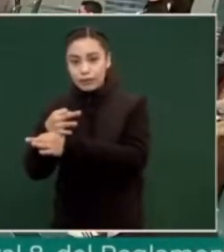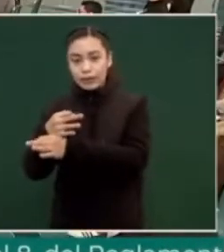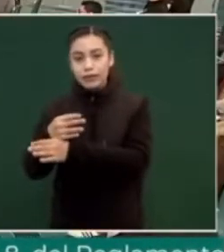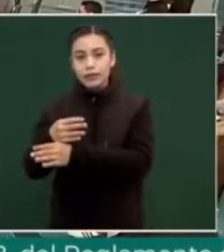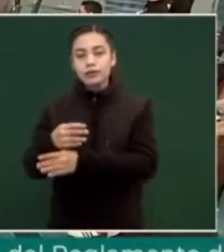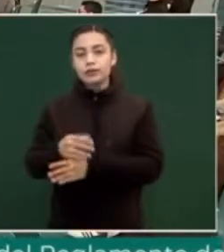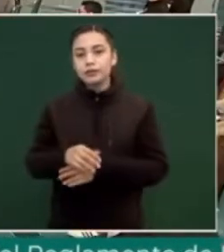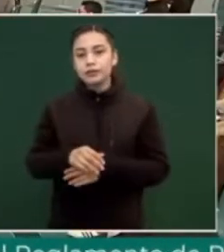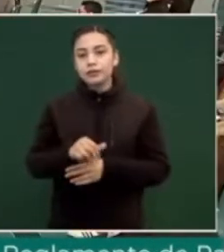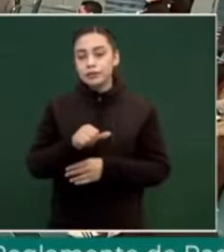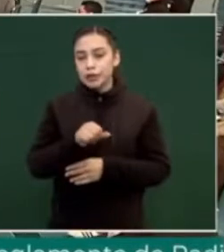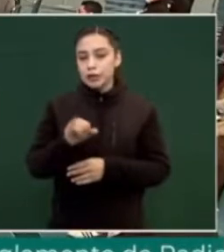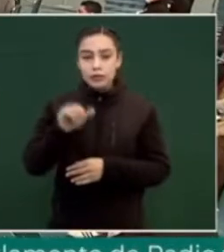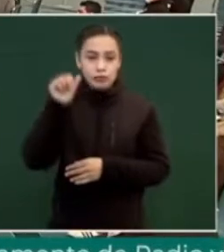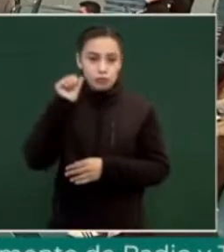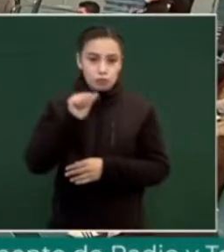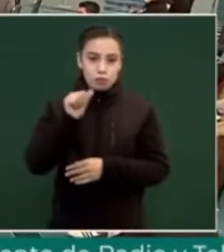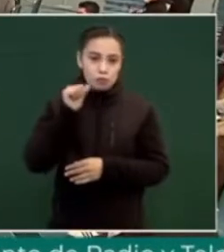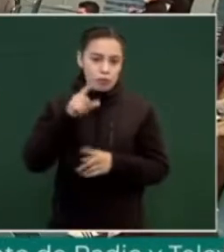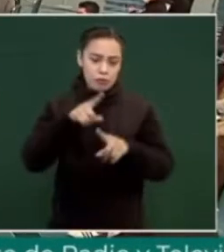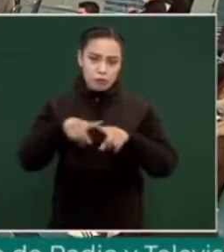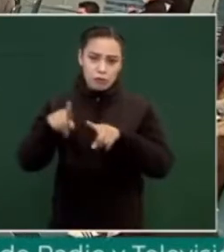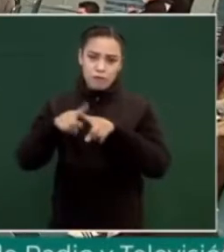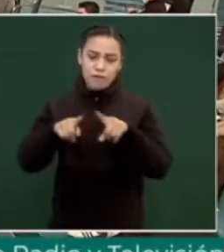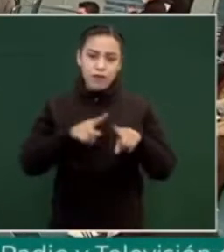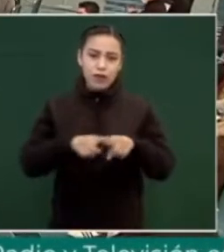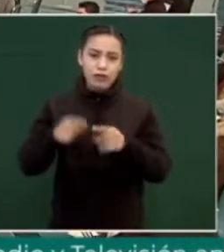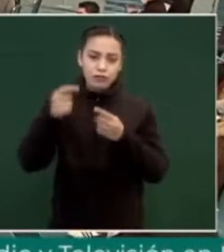tentaciones de todo tipo